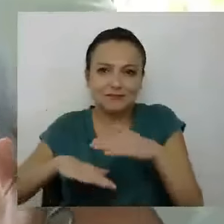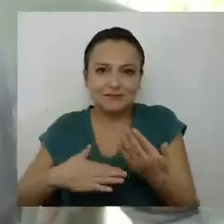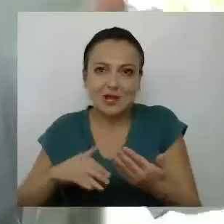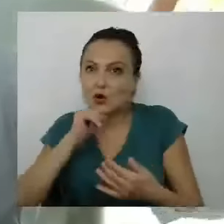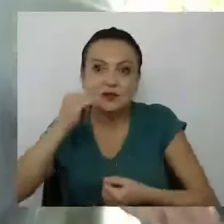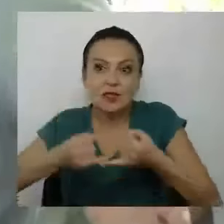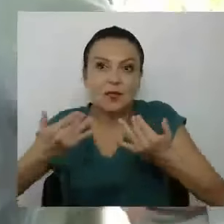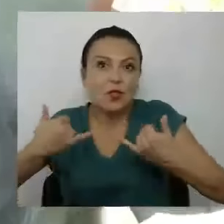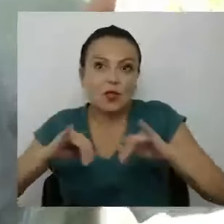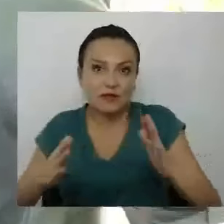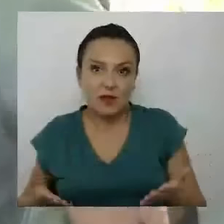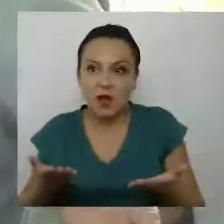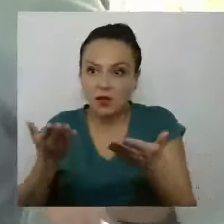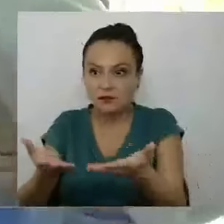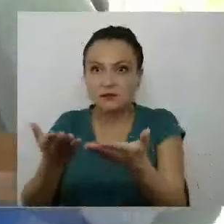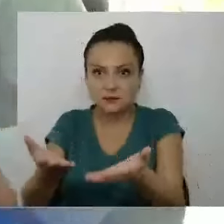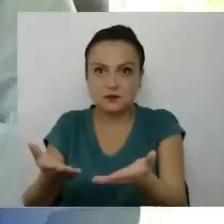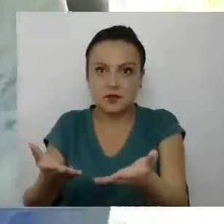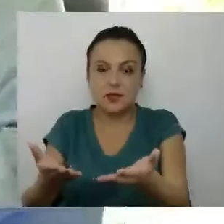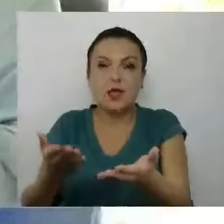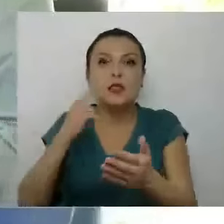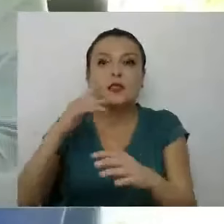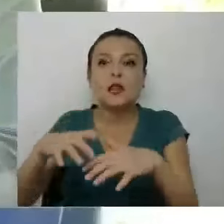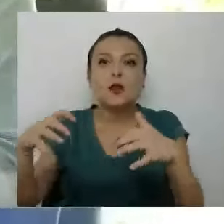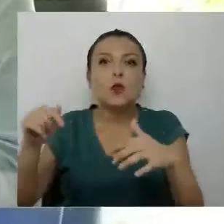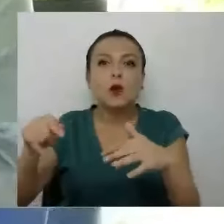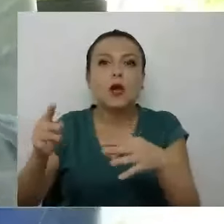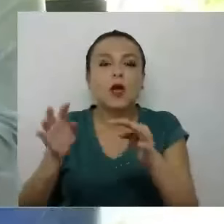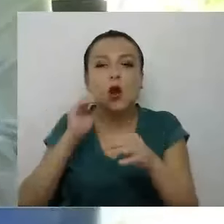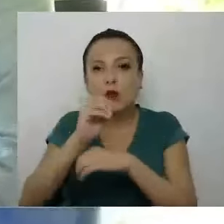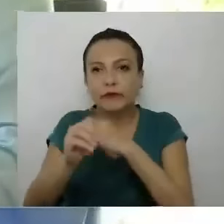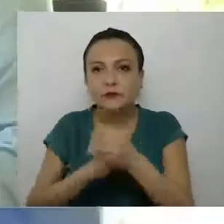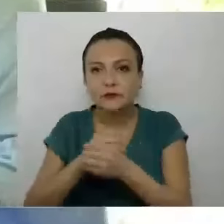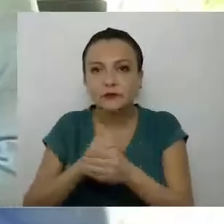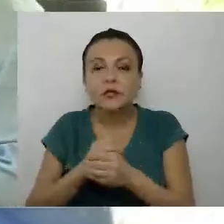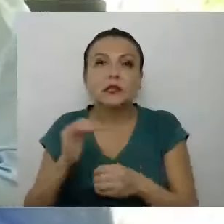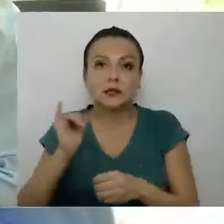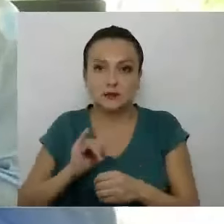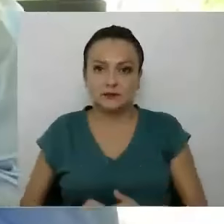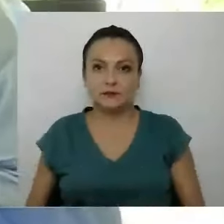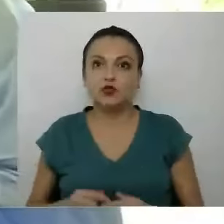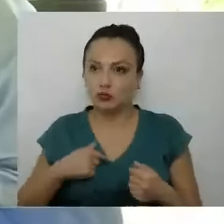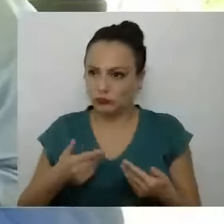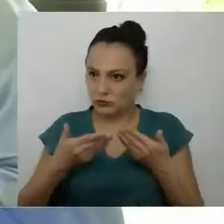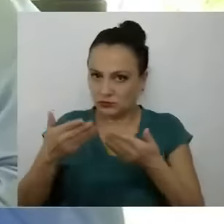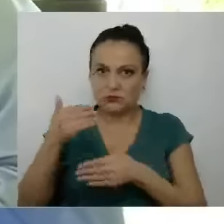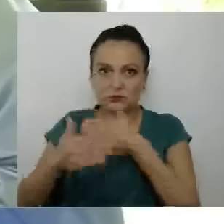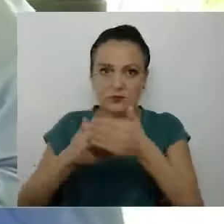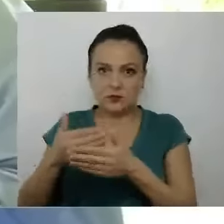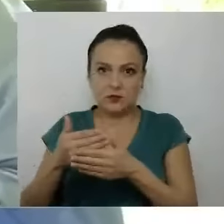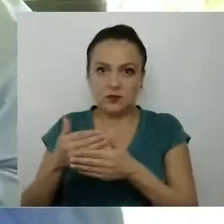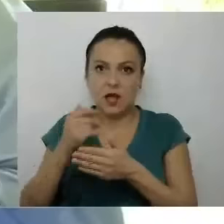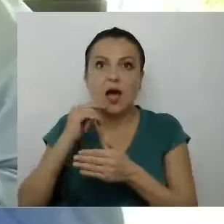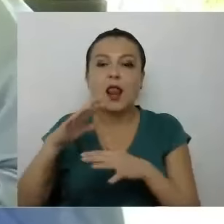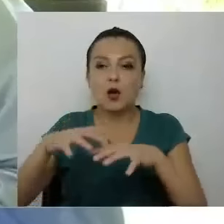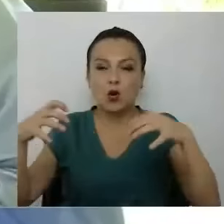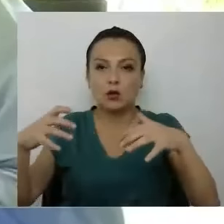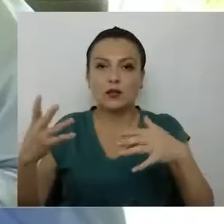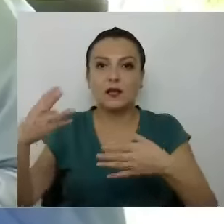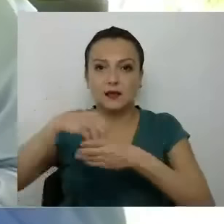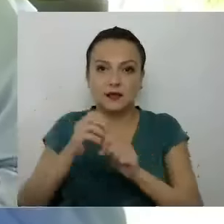terminado. Están en los tribunales contenciosos administrativos, inclusive he llevado el caso a la Corte Interamericana de